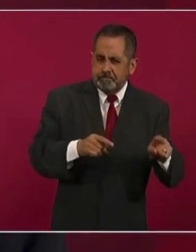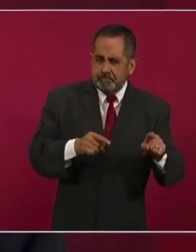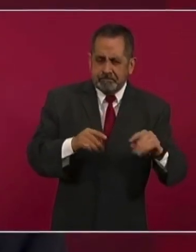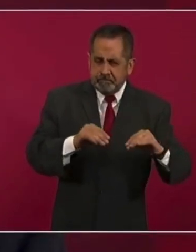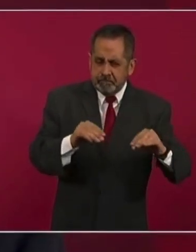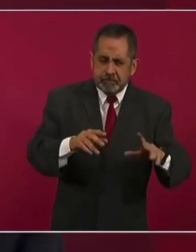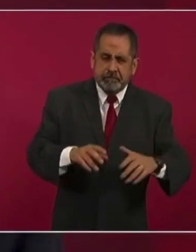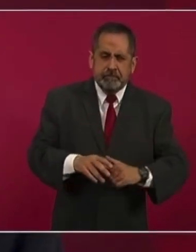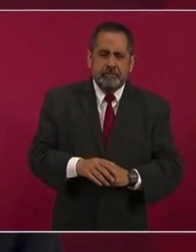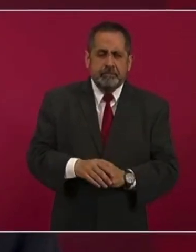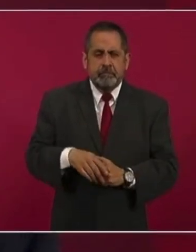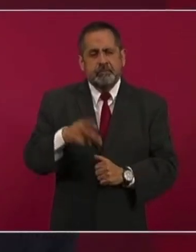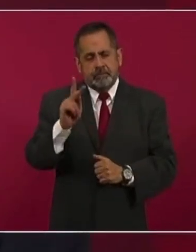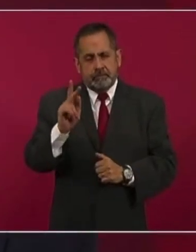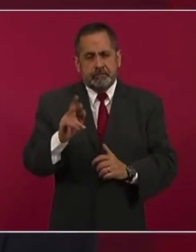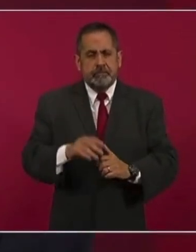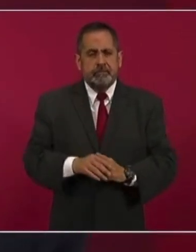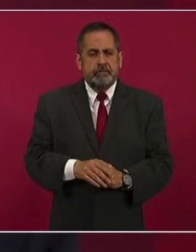operando. Pero